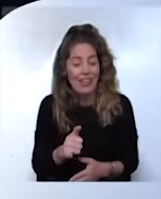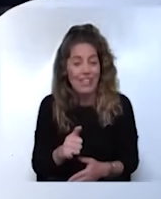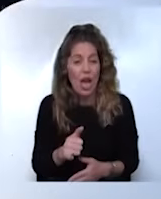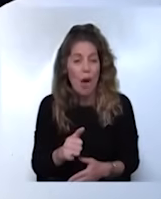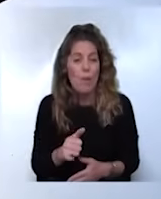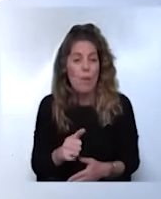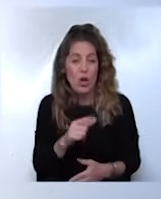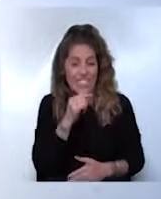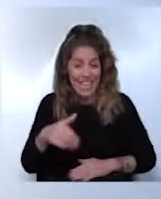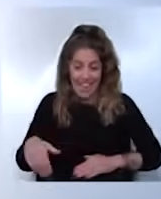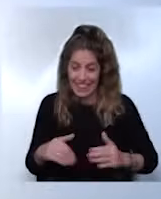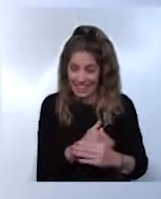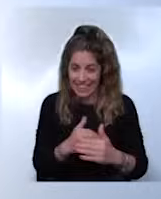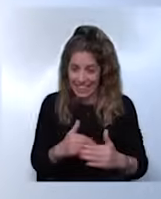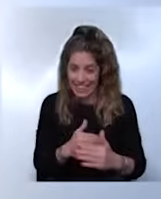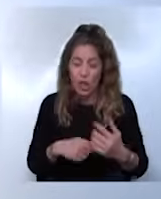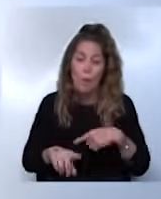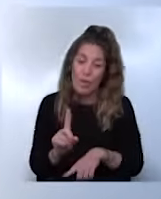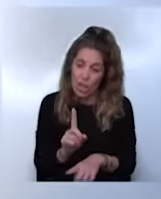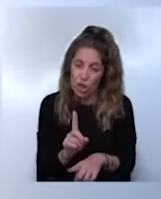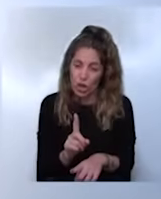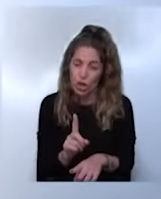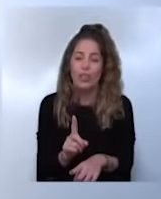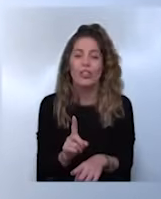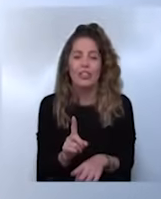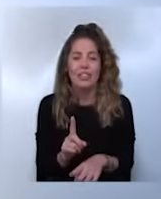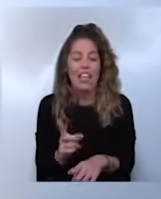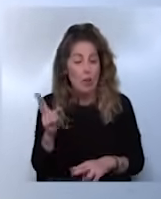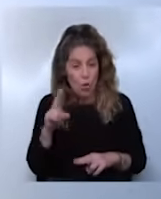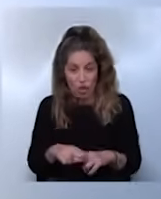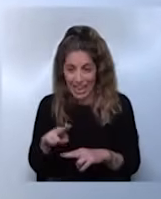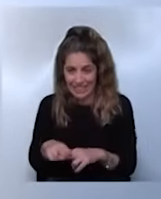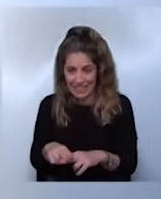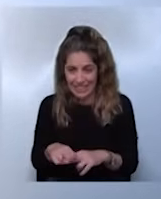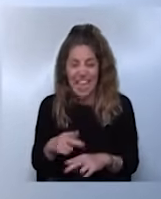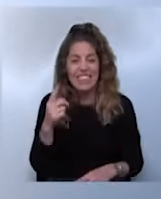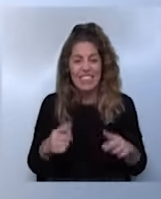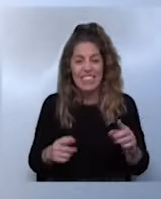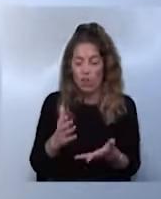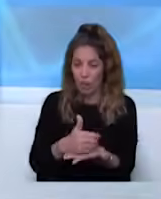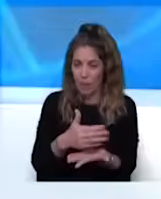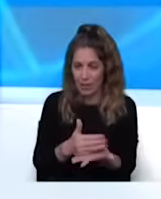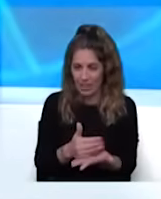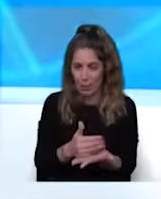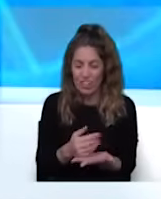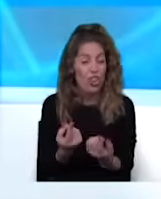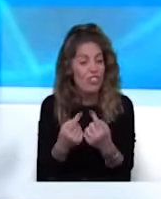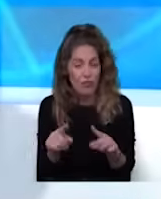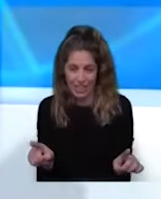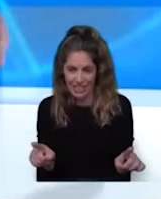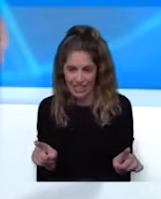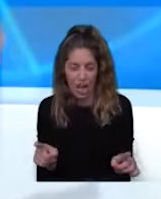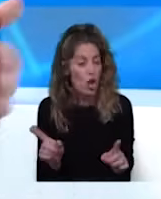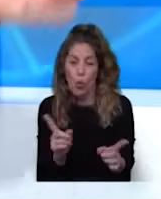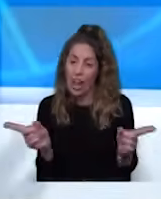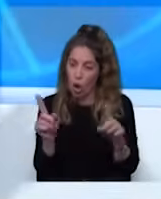tránsito en las vías públicas pero lo que ocurre Es que la mortalidad en los distintos departamentos es bien diferente no es